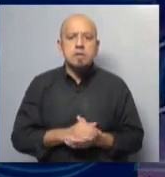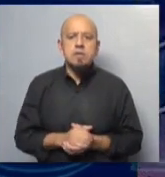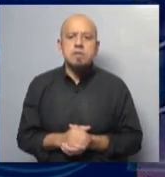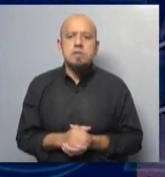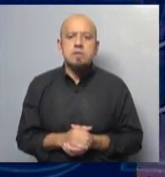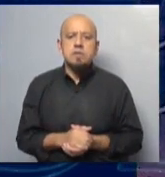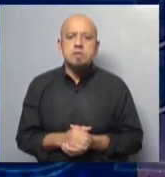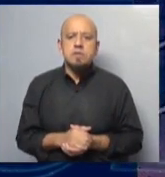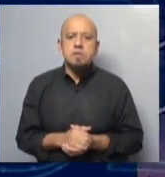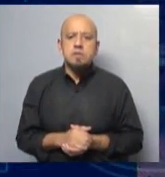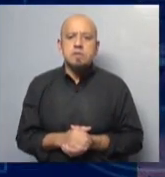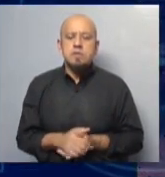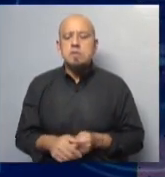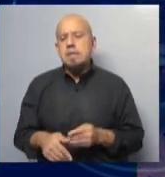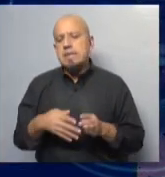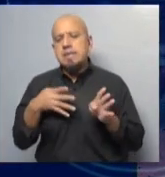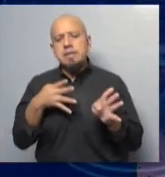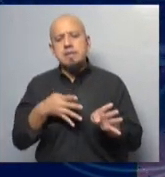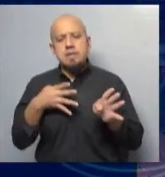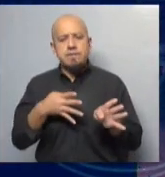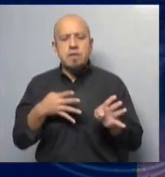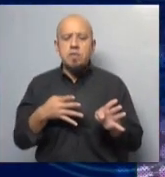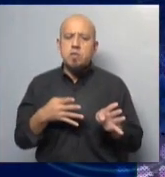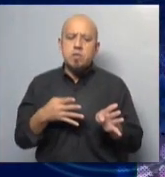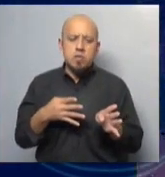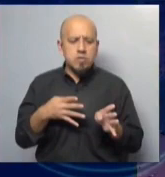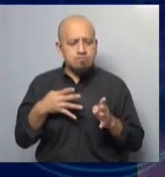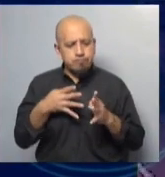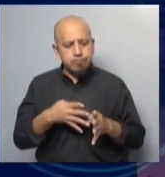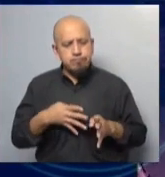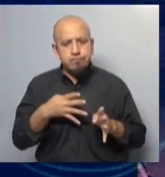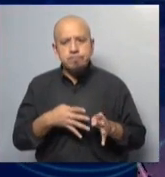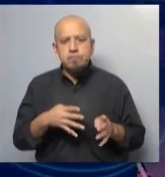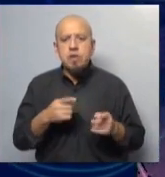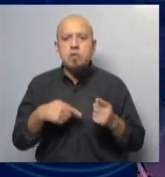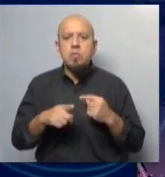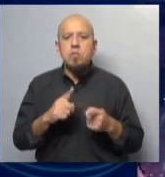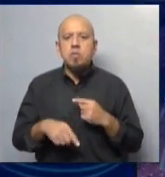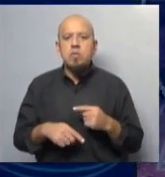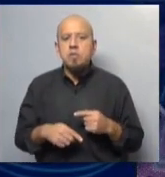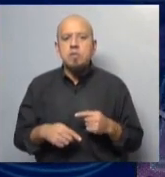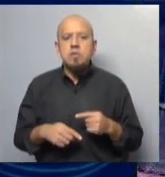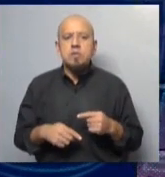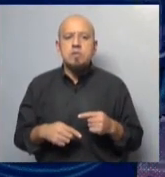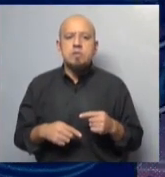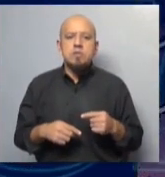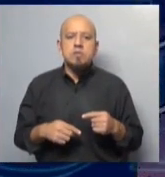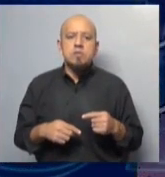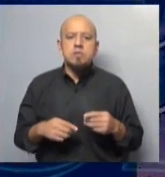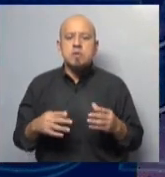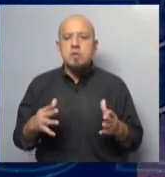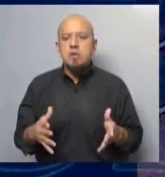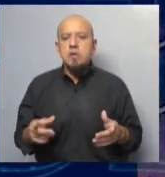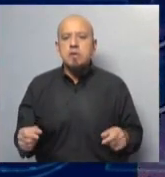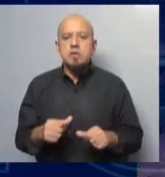que nada el desafío siempre es el trabajar con un dramaturgo como Sergio es, bueno, llevar a la